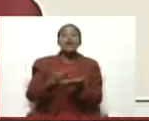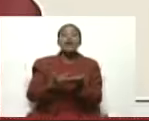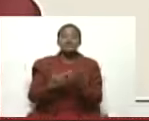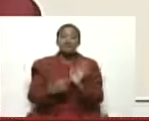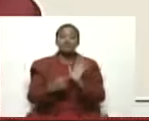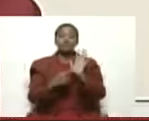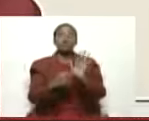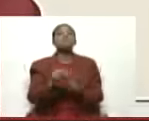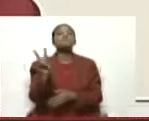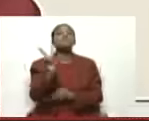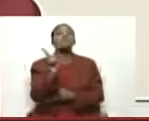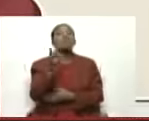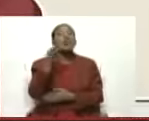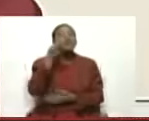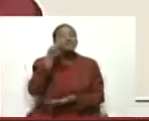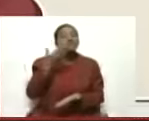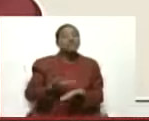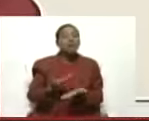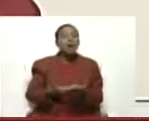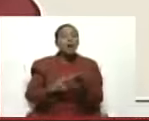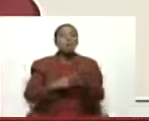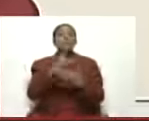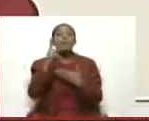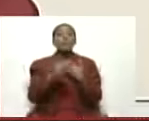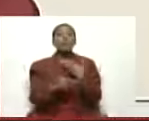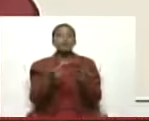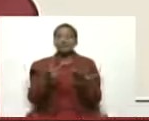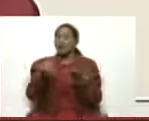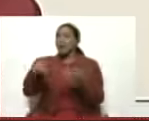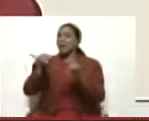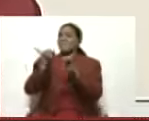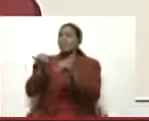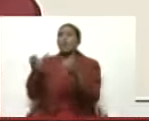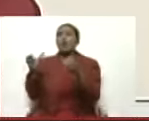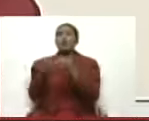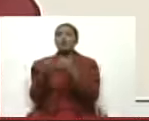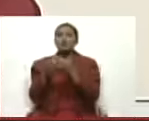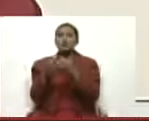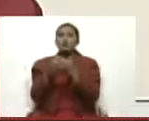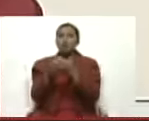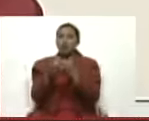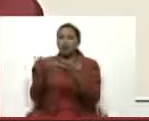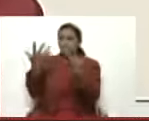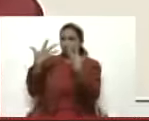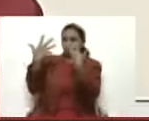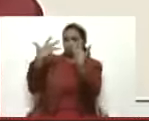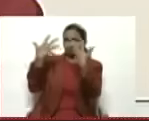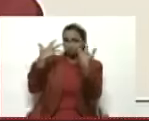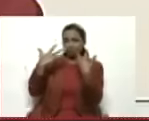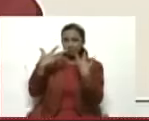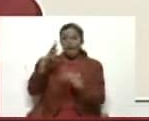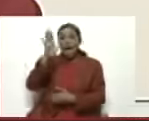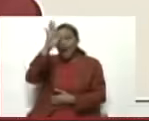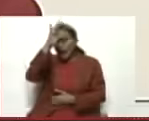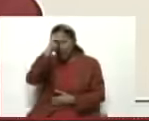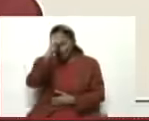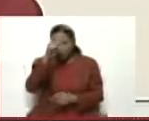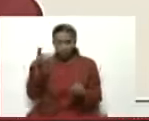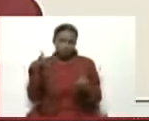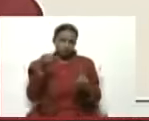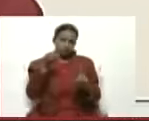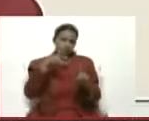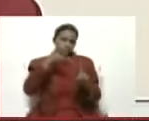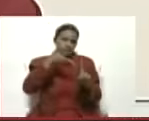país, que termina siendo asesorado por los mismos que han destruido a la oposición venezolana en 25 años y que han atacado a